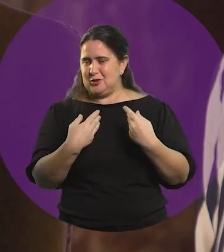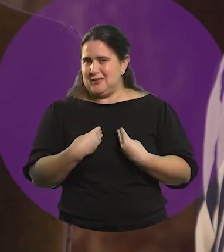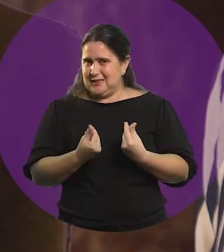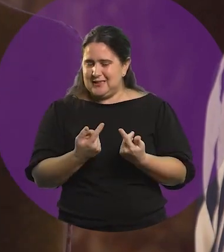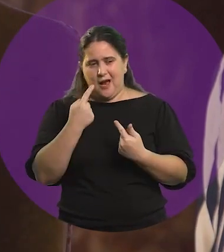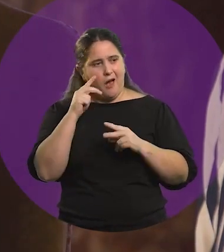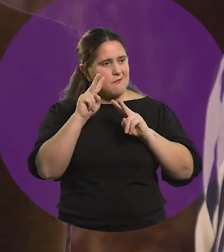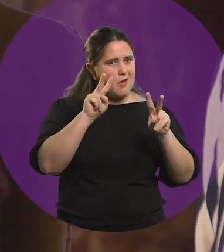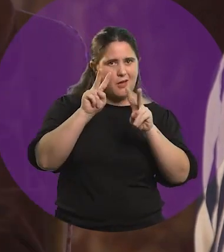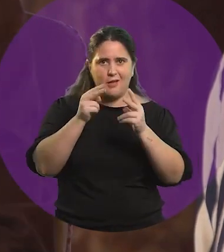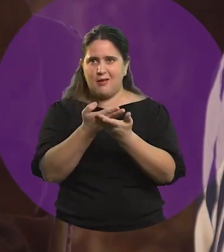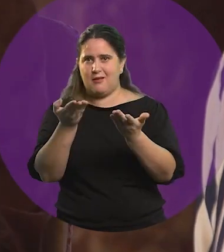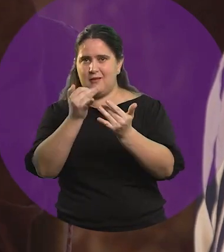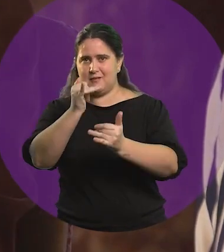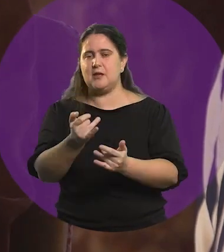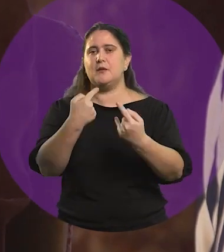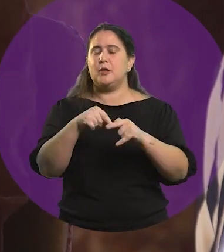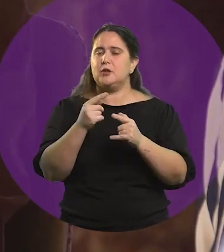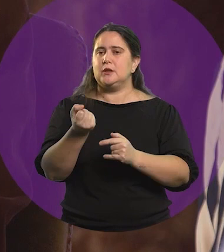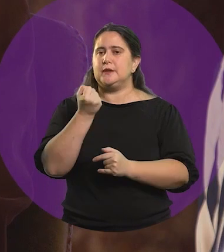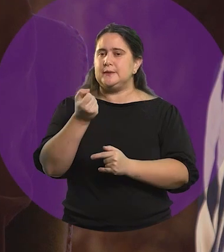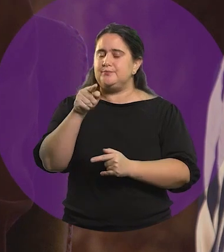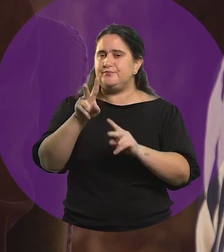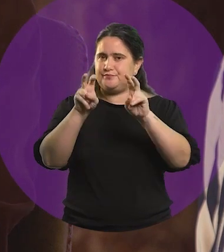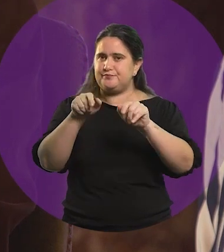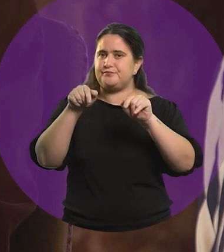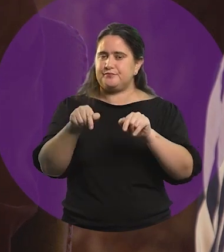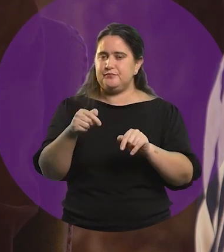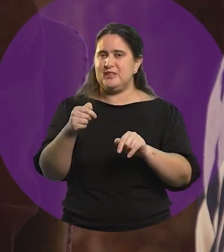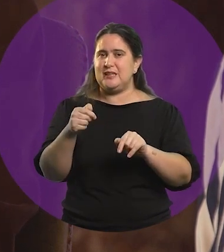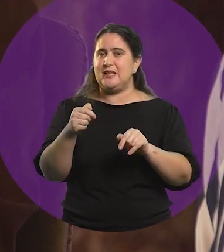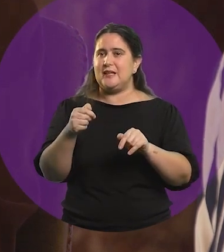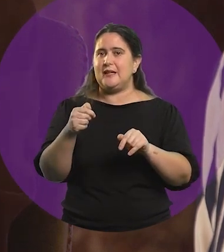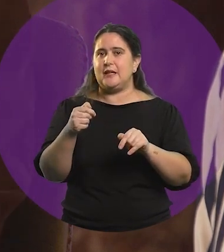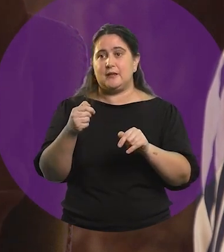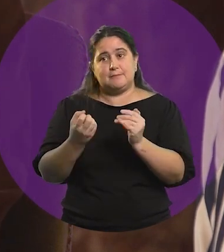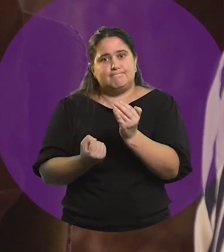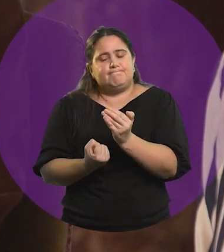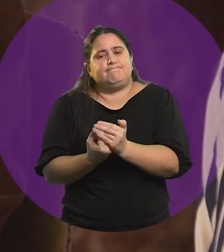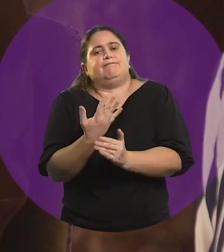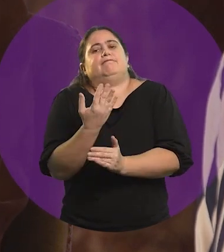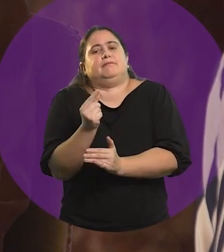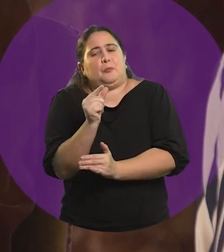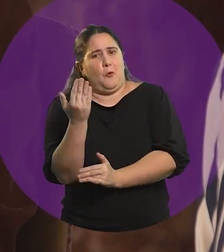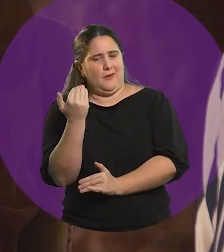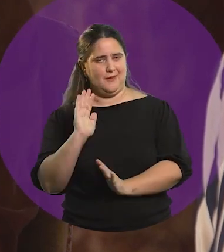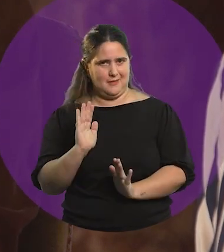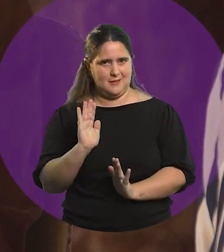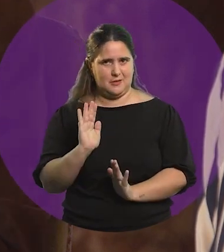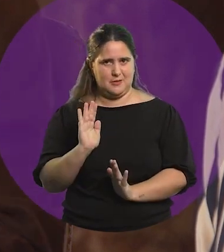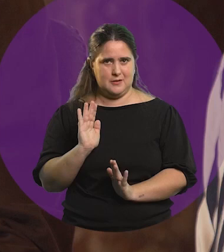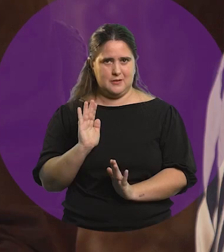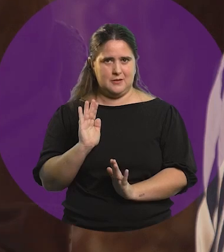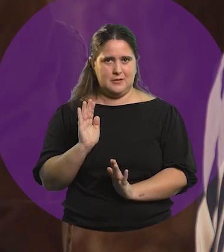midiendo, está empezando a verse. Pero lo que quiero rescatar es que es un tema que todavía es incipiente en un montón de